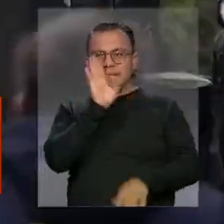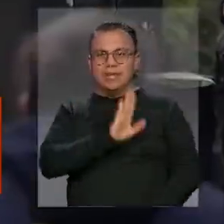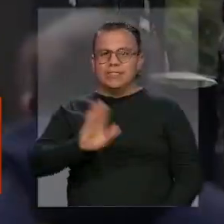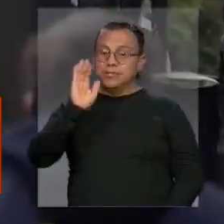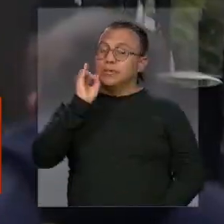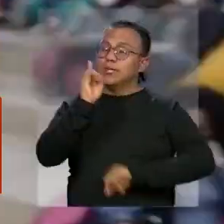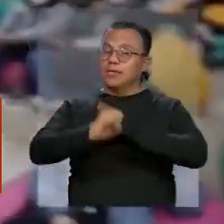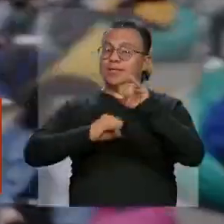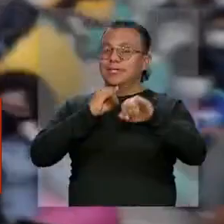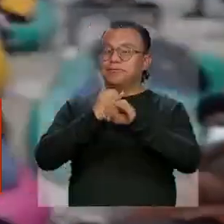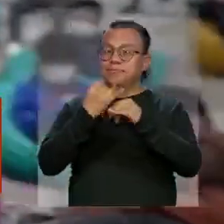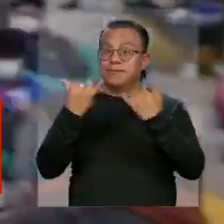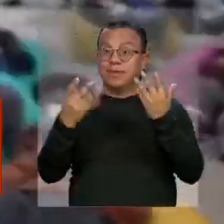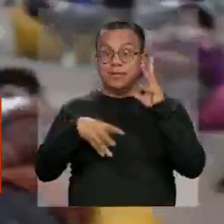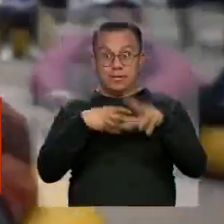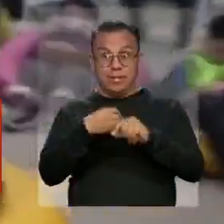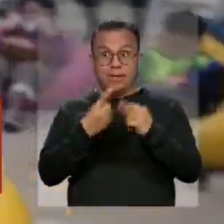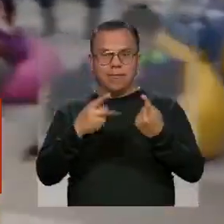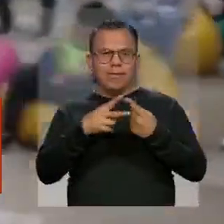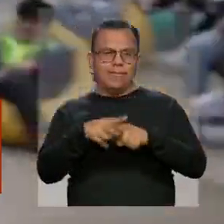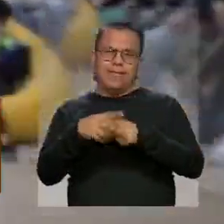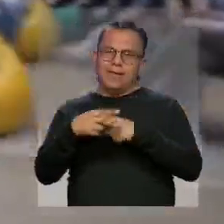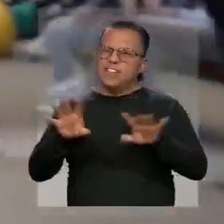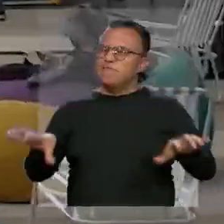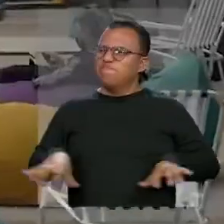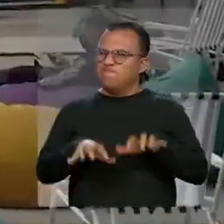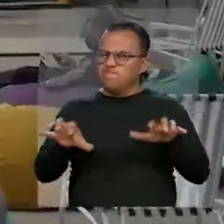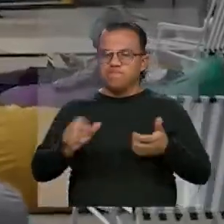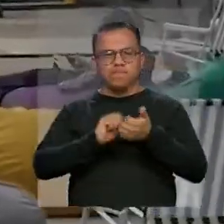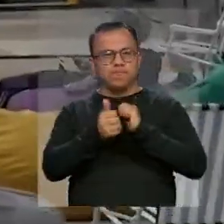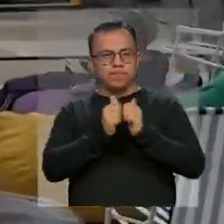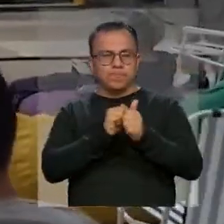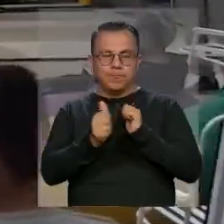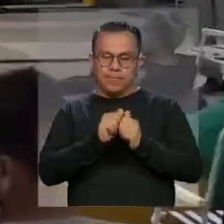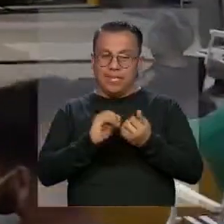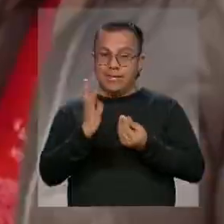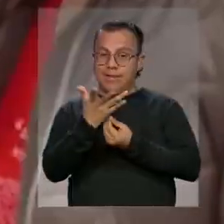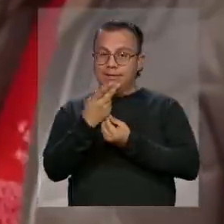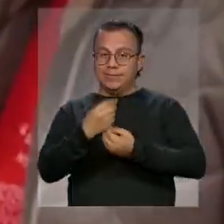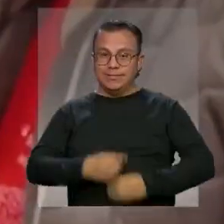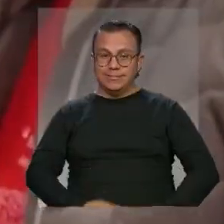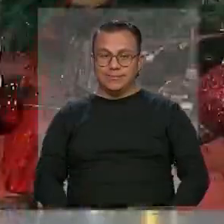internacionales, además de talleres, actividades deportivas y artísticas.